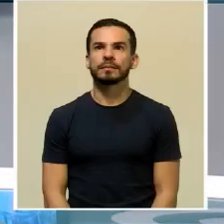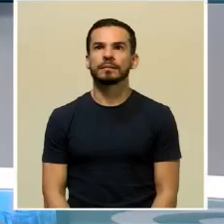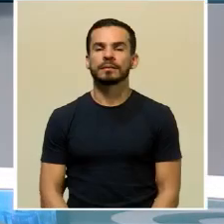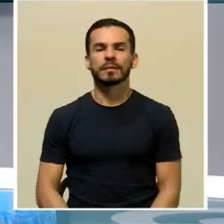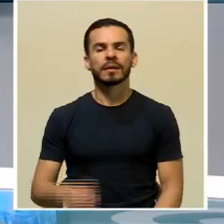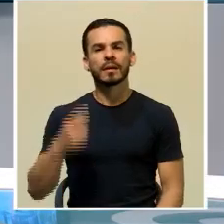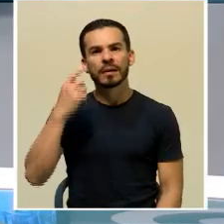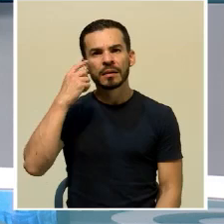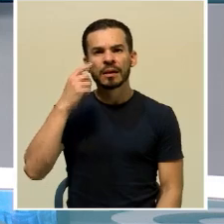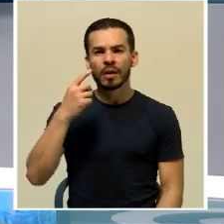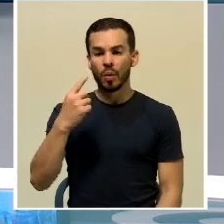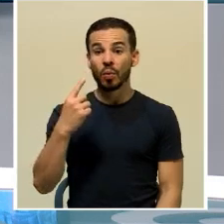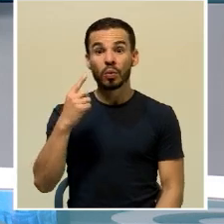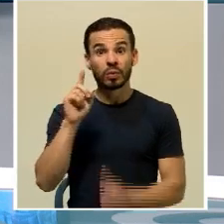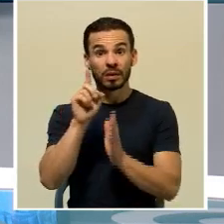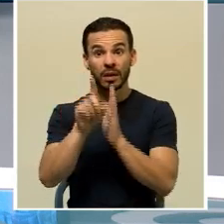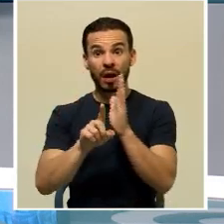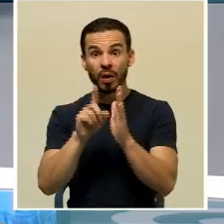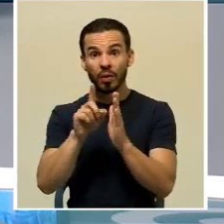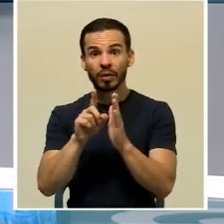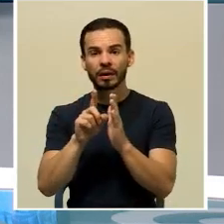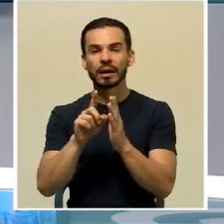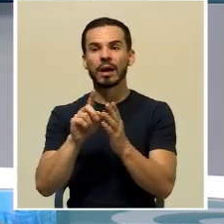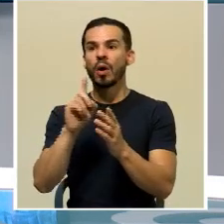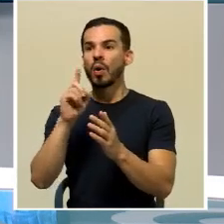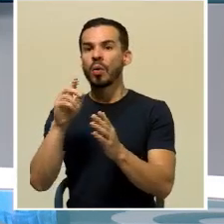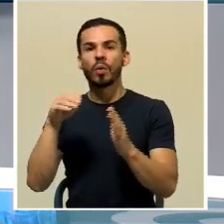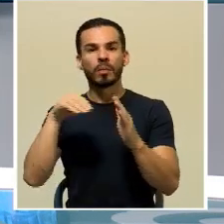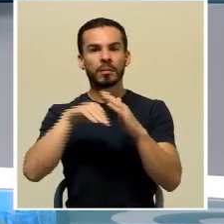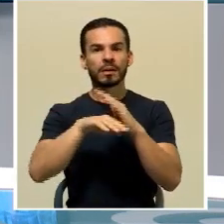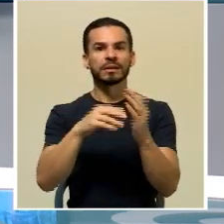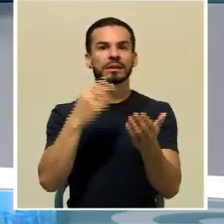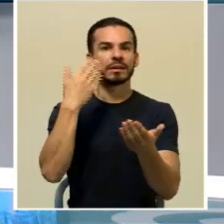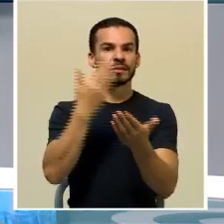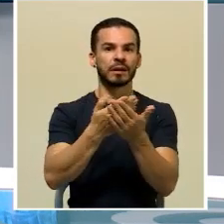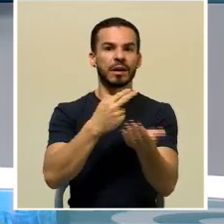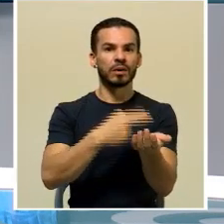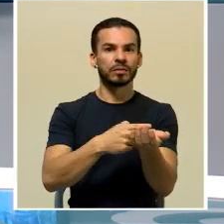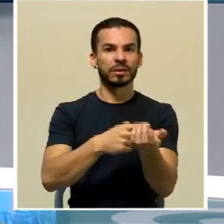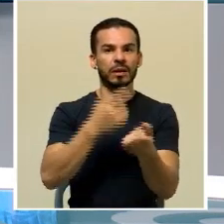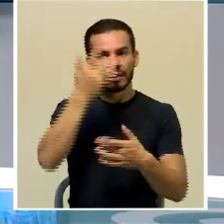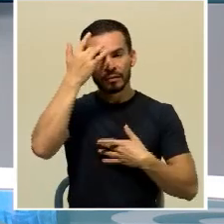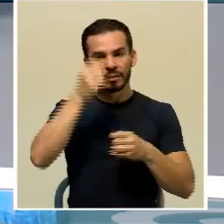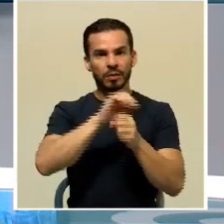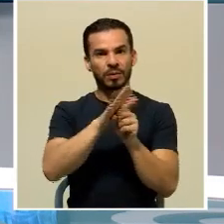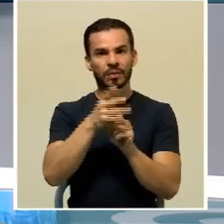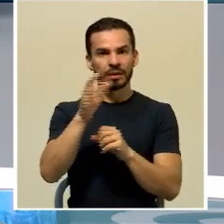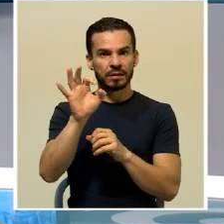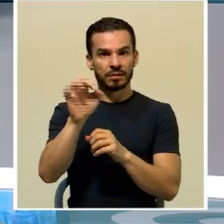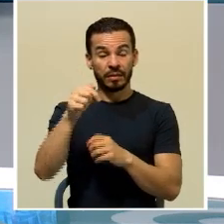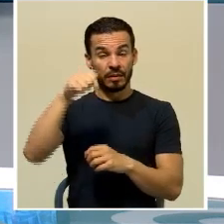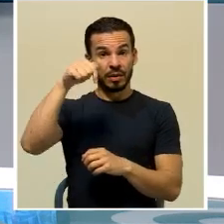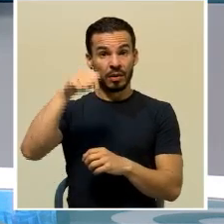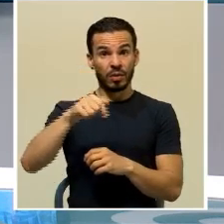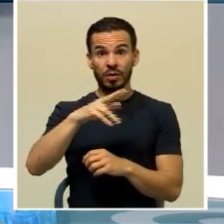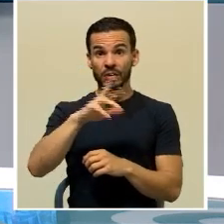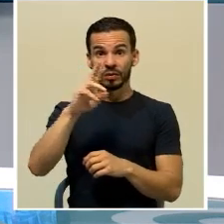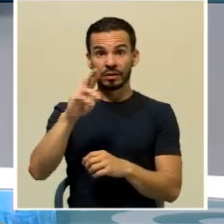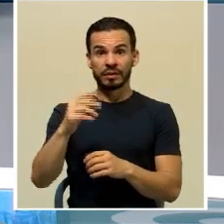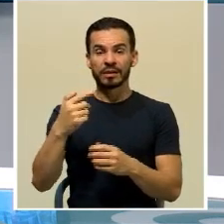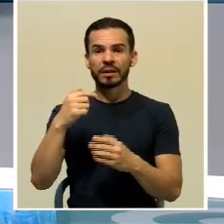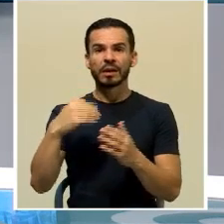Se estima que cada hora un paciente llega a los centros de salud con COVID-19. Para hoy, Costa